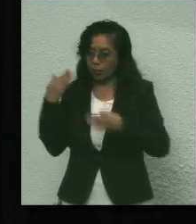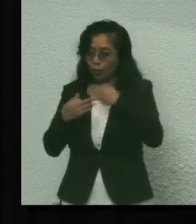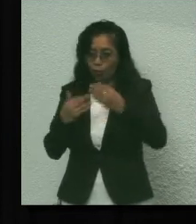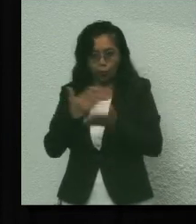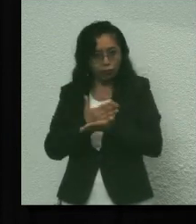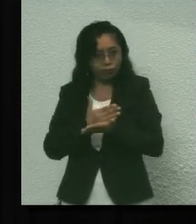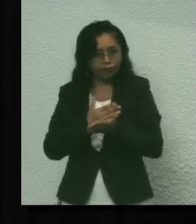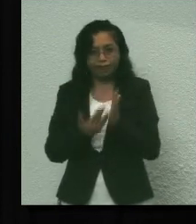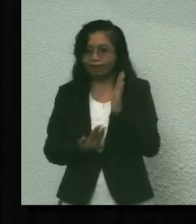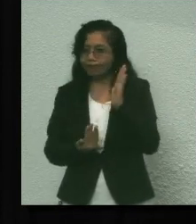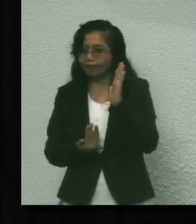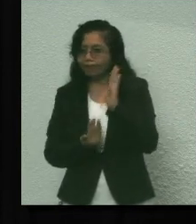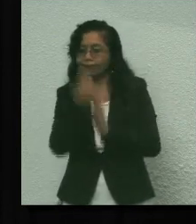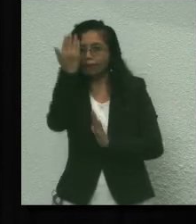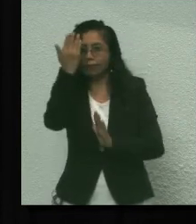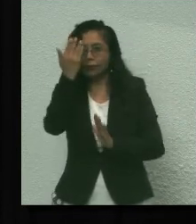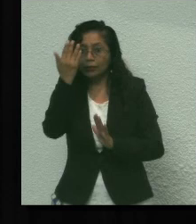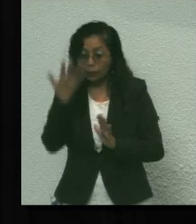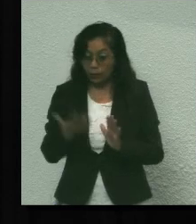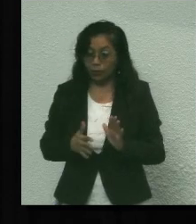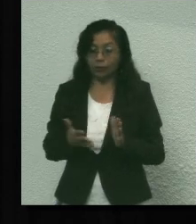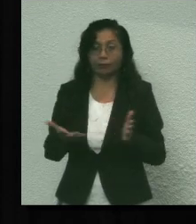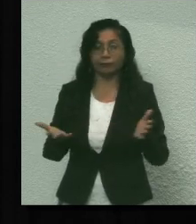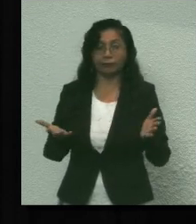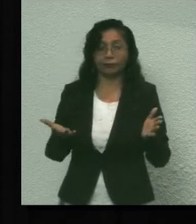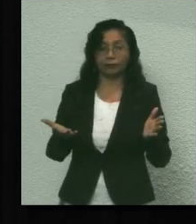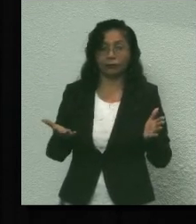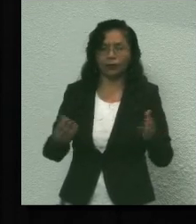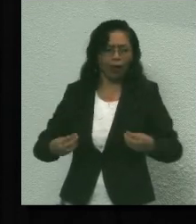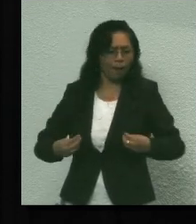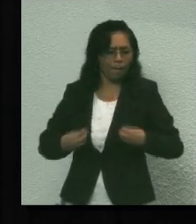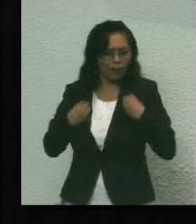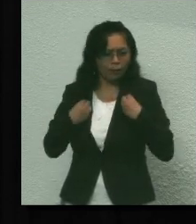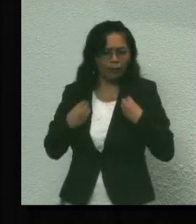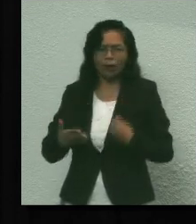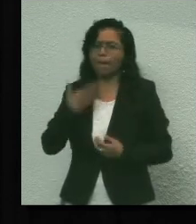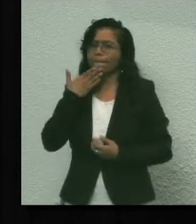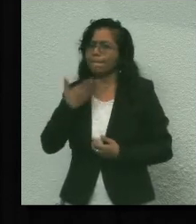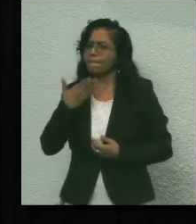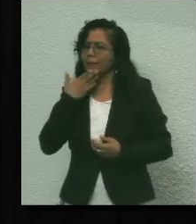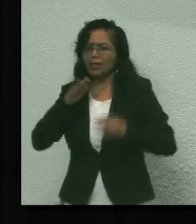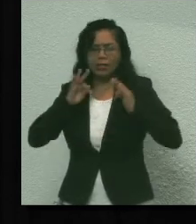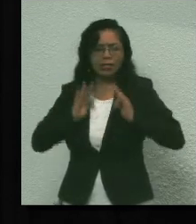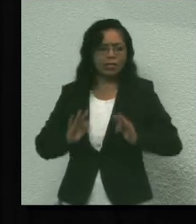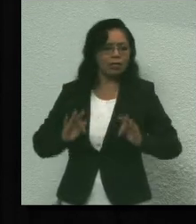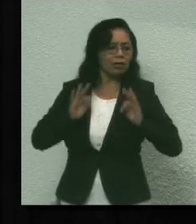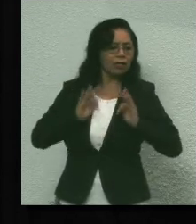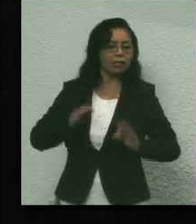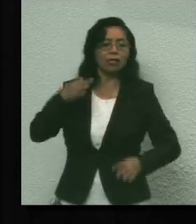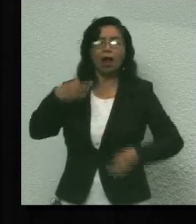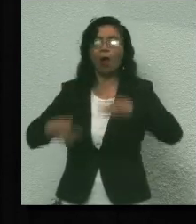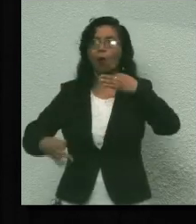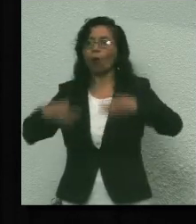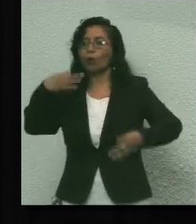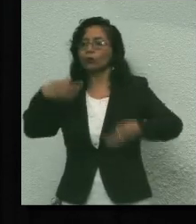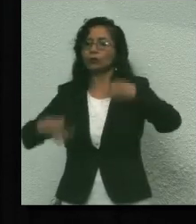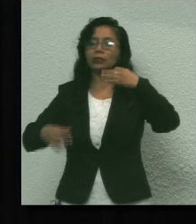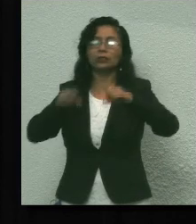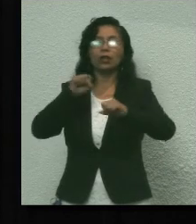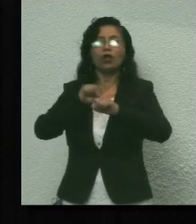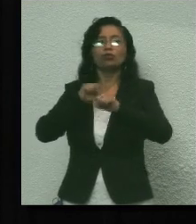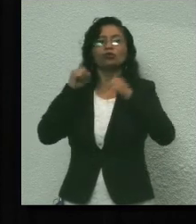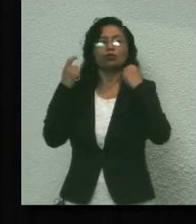gente y contribuya a vivir en armonía y con justicia social buscando en todo momento